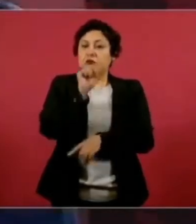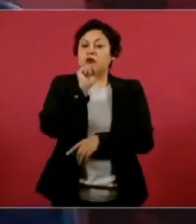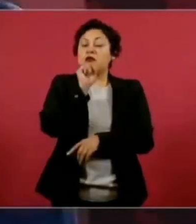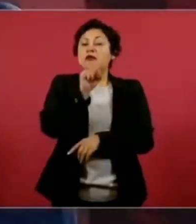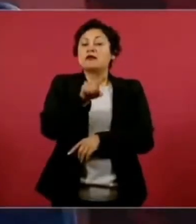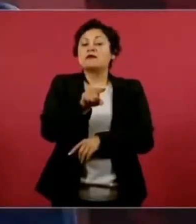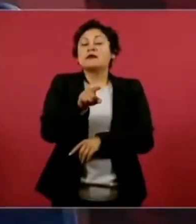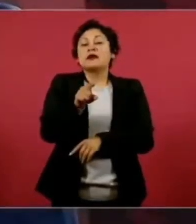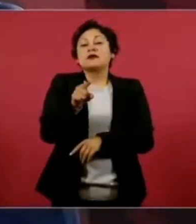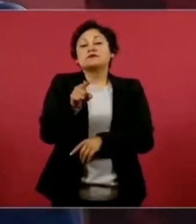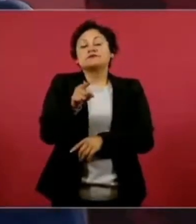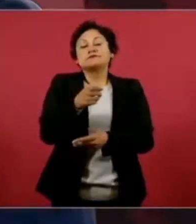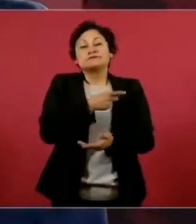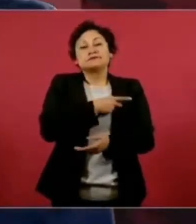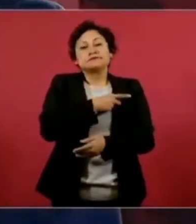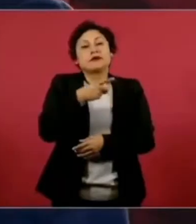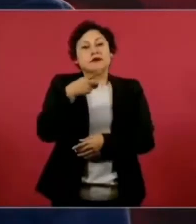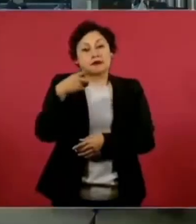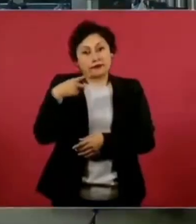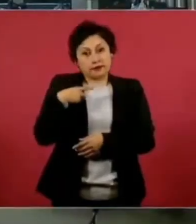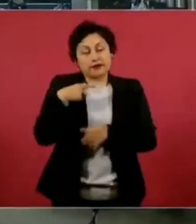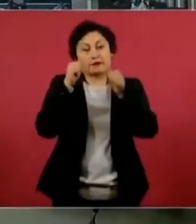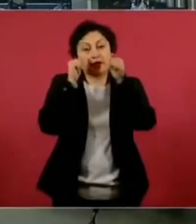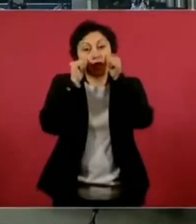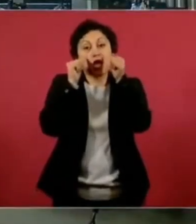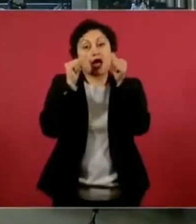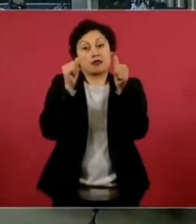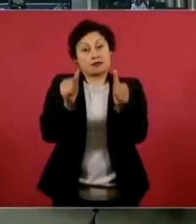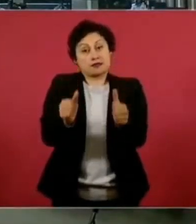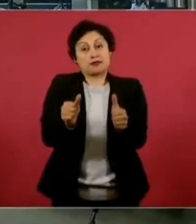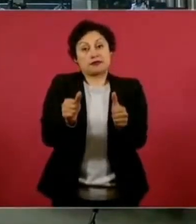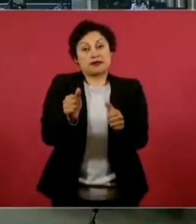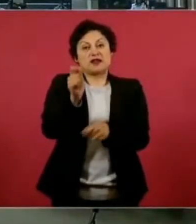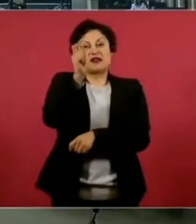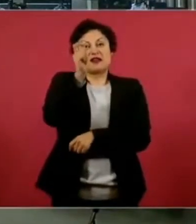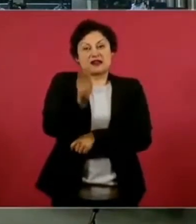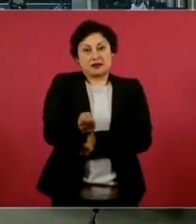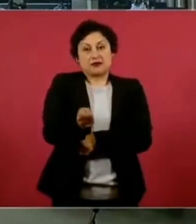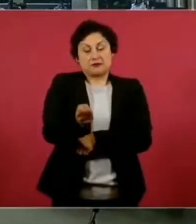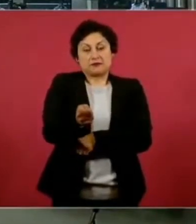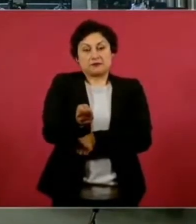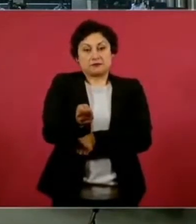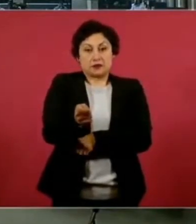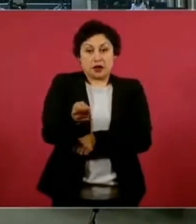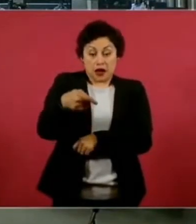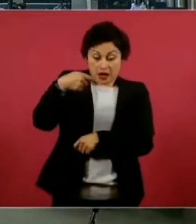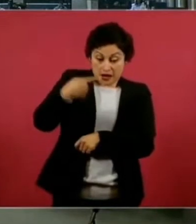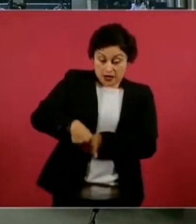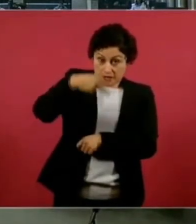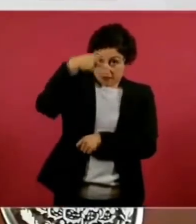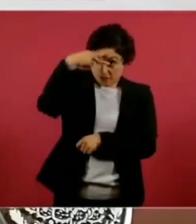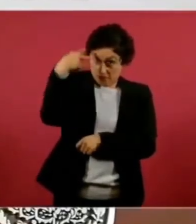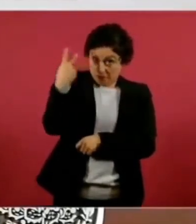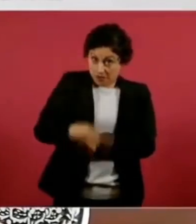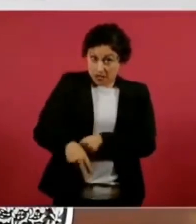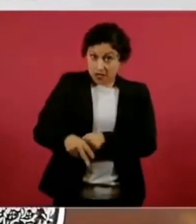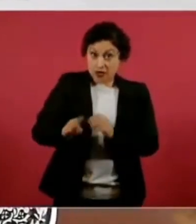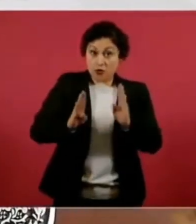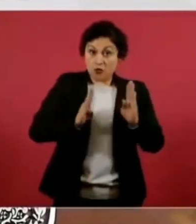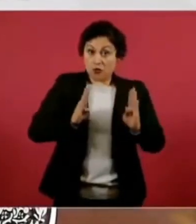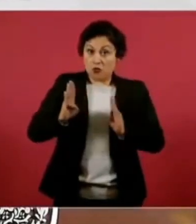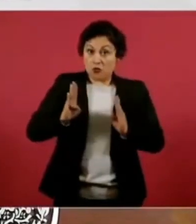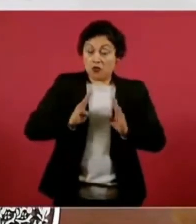de tomarse en cuenta que nosotros tenemos un ejército que surge de un movimiento